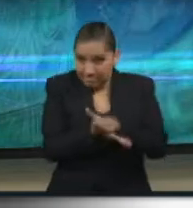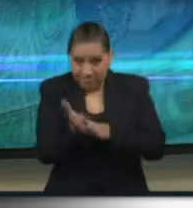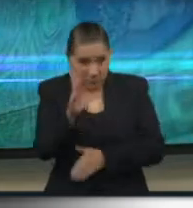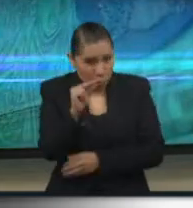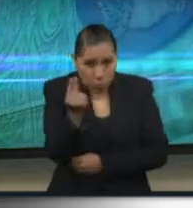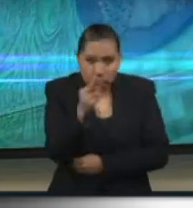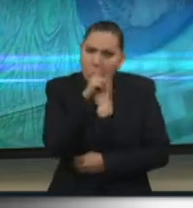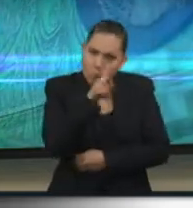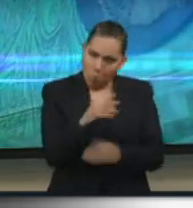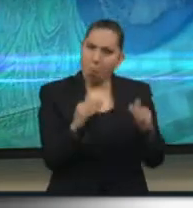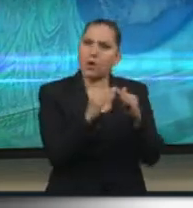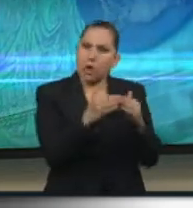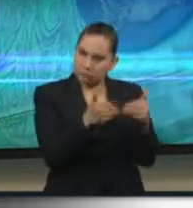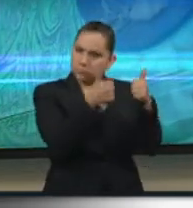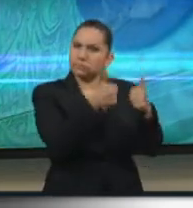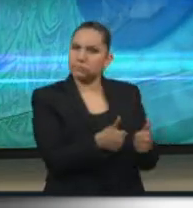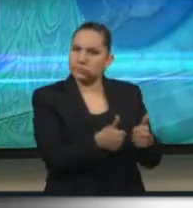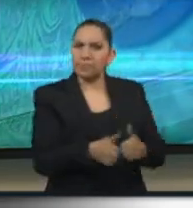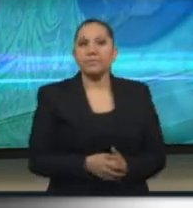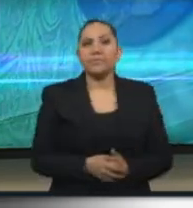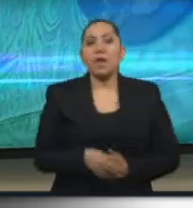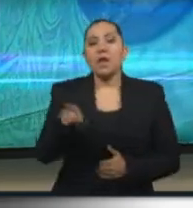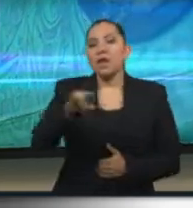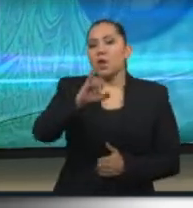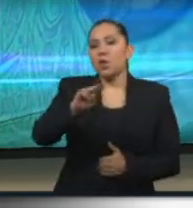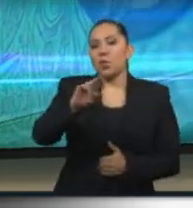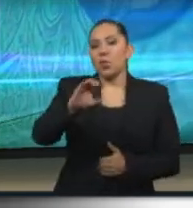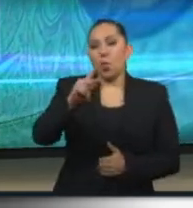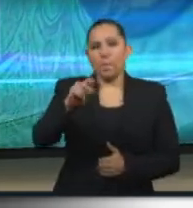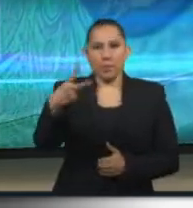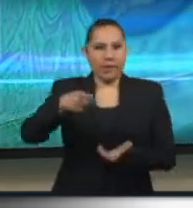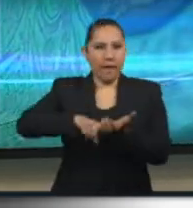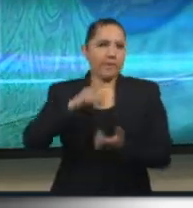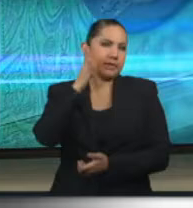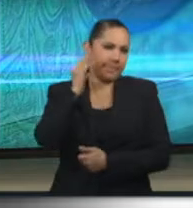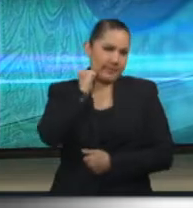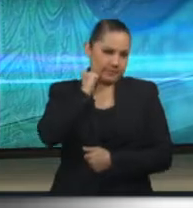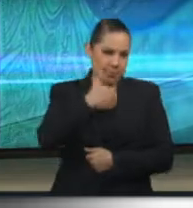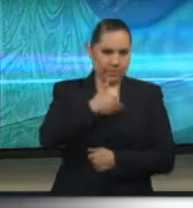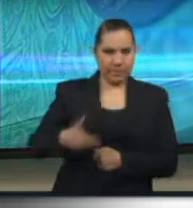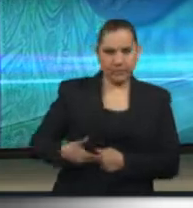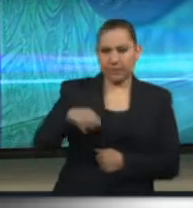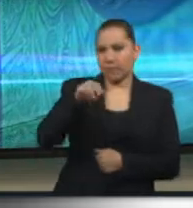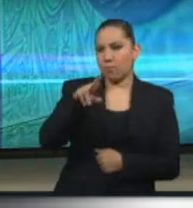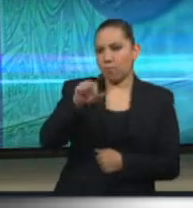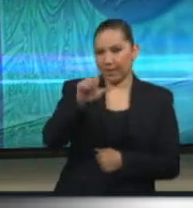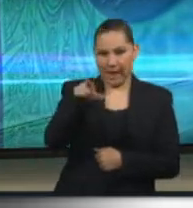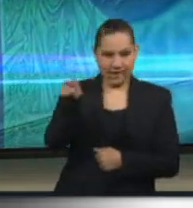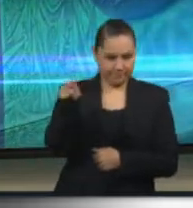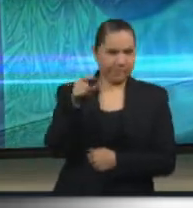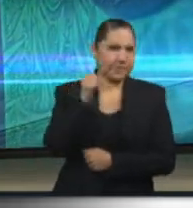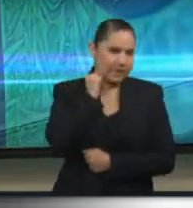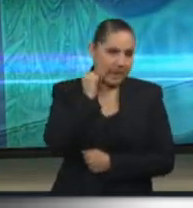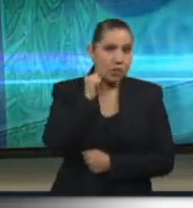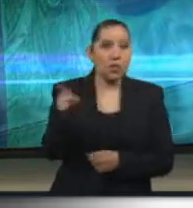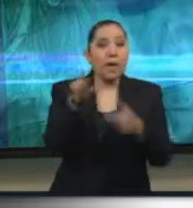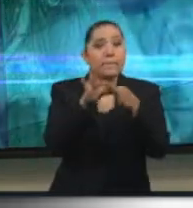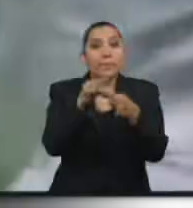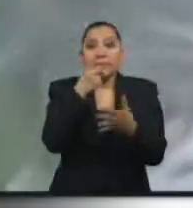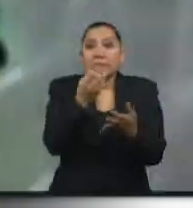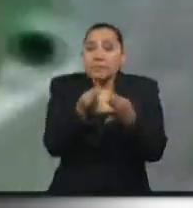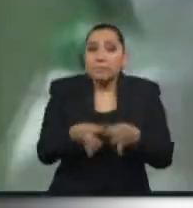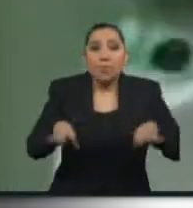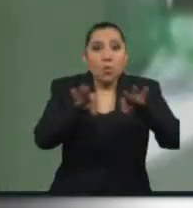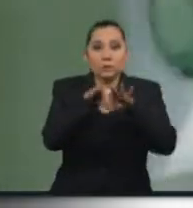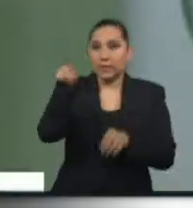Senado, Ricardo Monreal, señaló que este órgano del Poder Legislativo Federal se mantiene atento y da seguimiento al reporte diario de la Secretaría de Salud